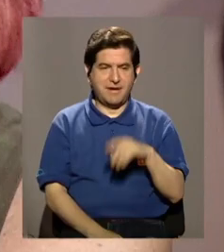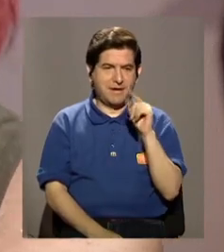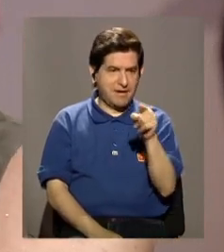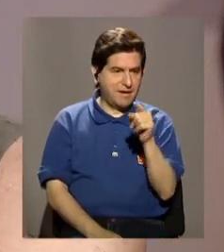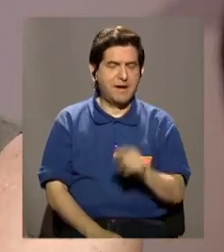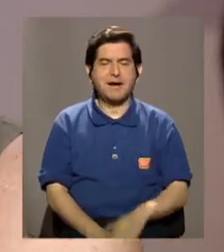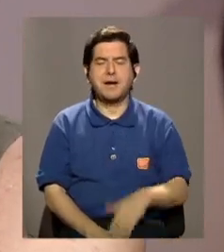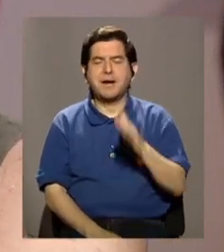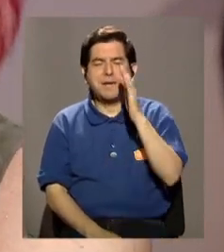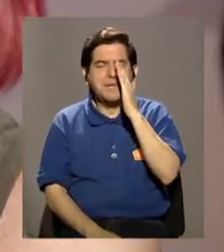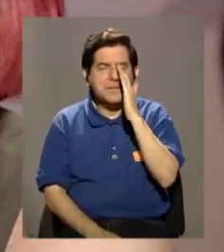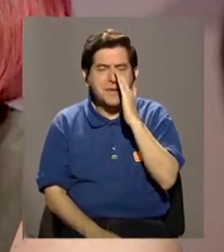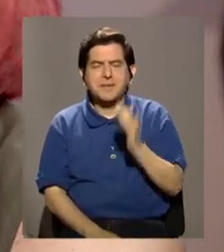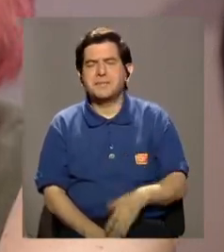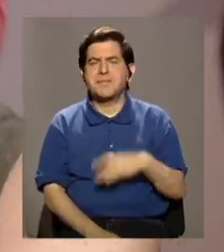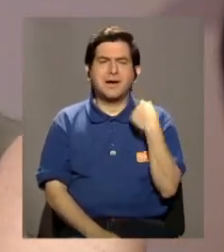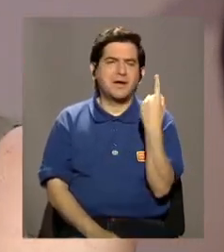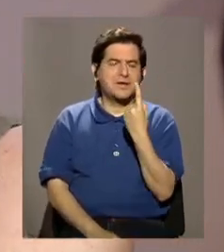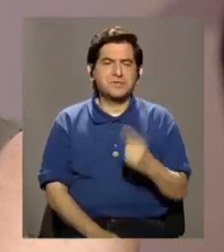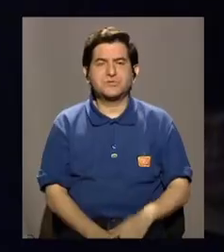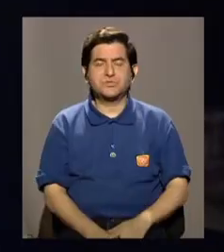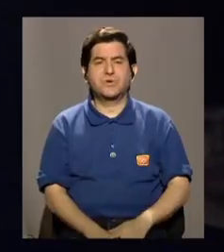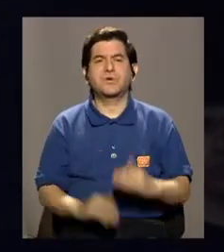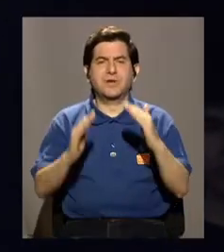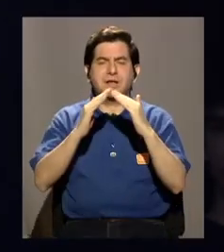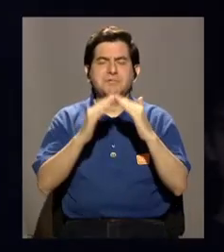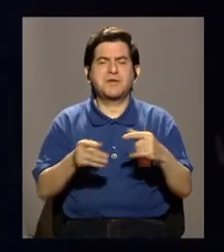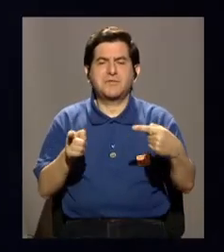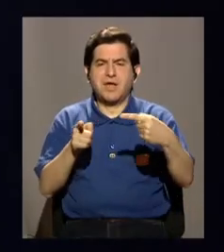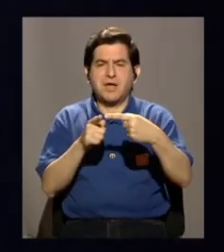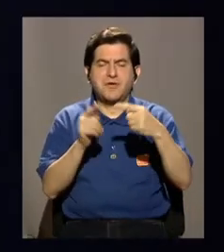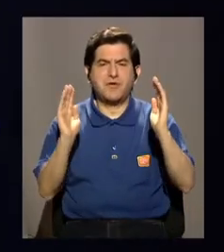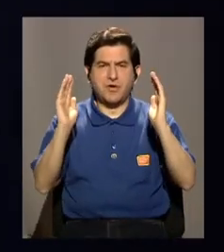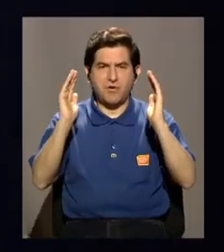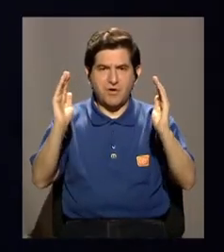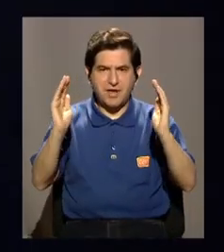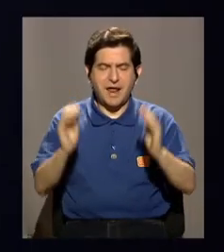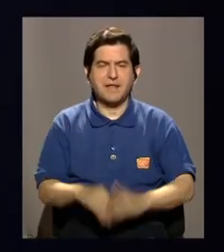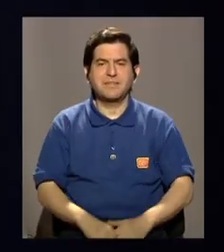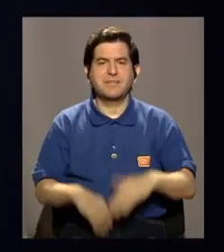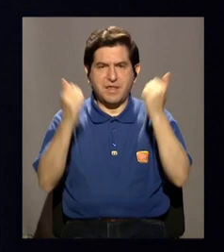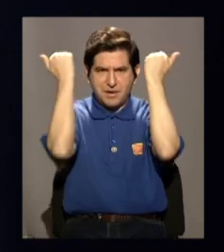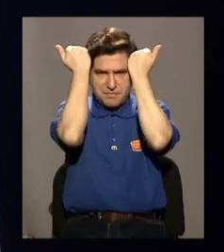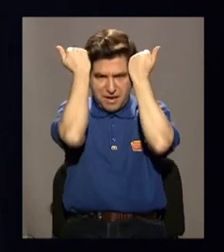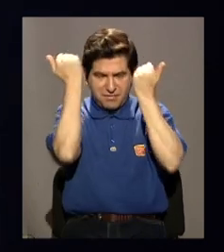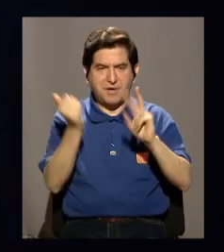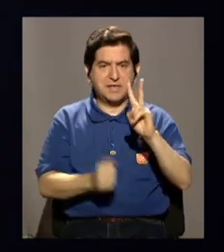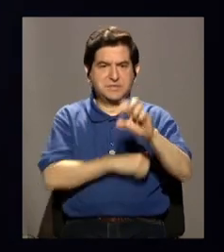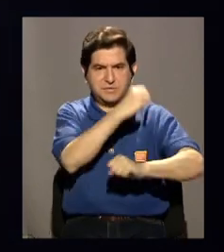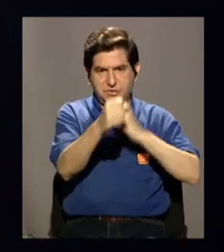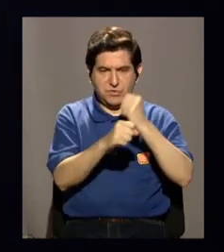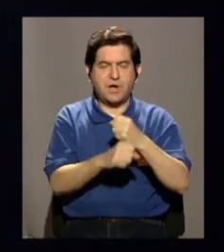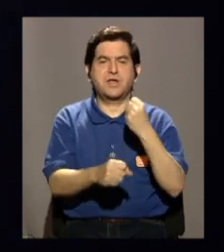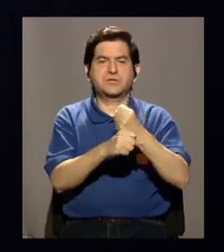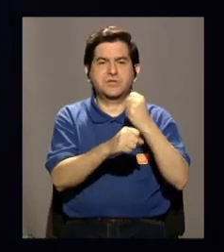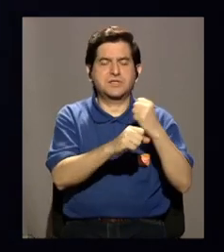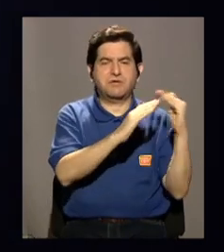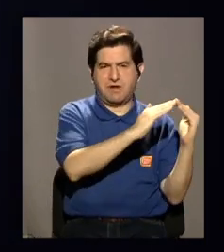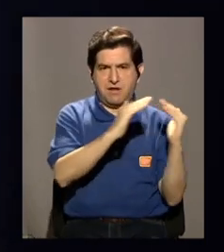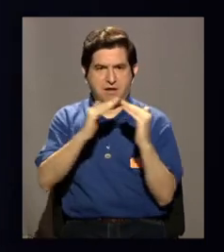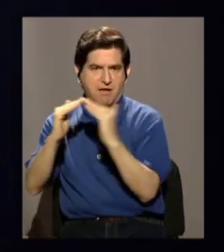es una madre soltera de rincón grande de pavas que tiene 21 años y que es empleada doméstica